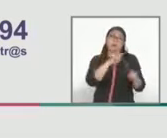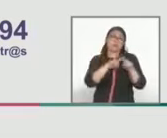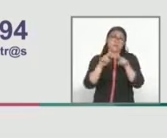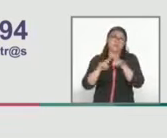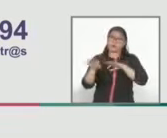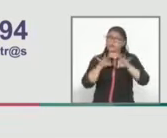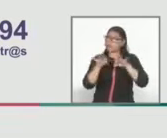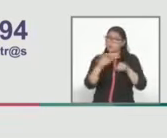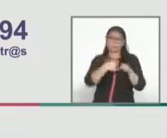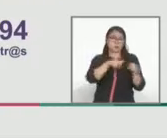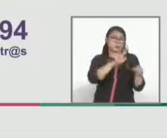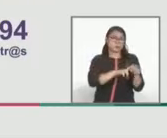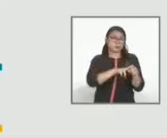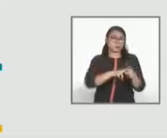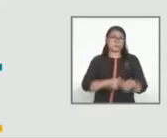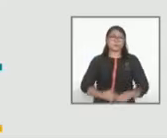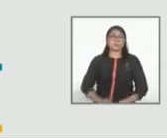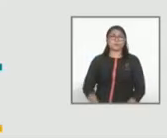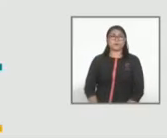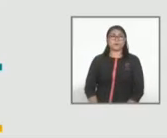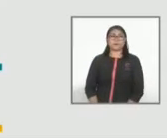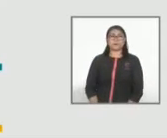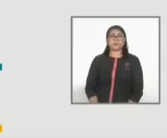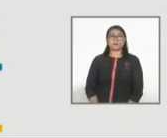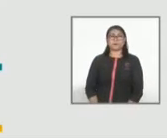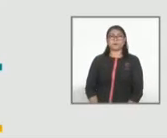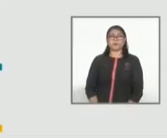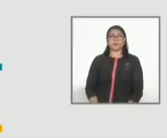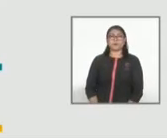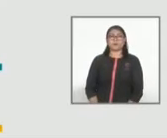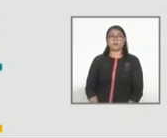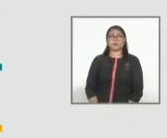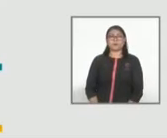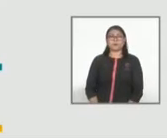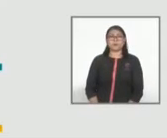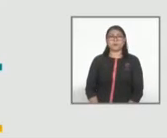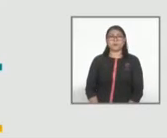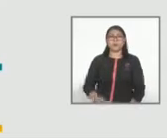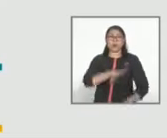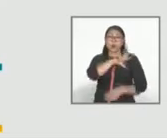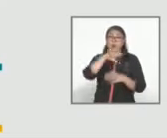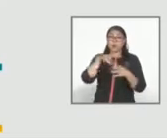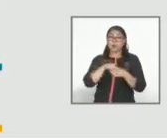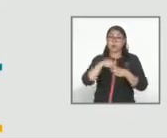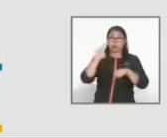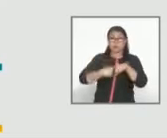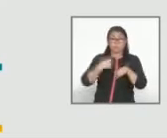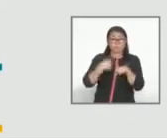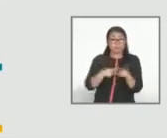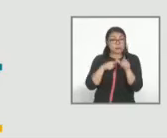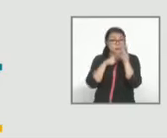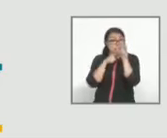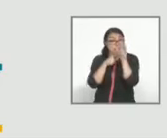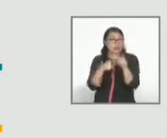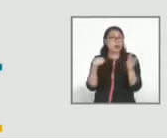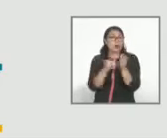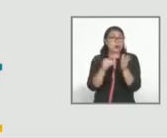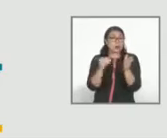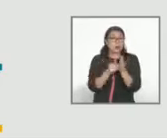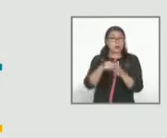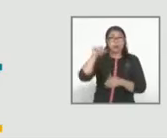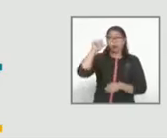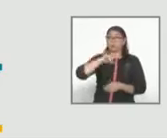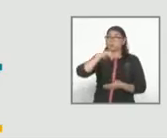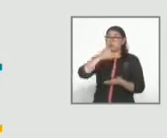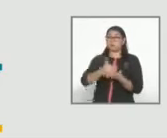de otros perfiles. En lo que corresponde al total de casos activos al corte del día de